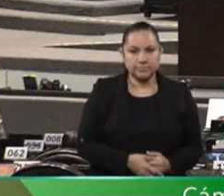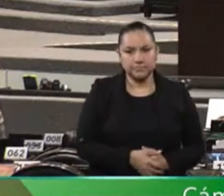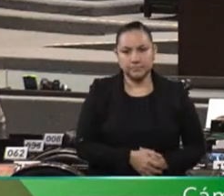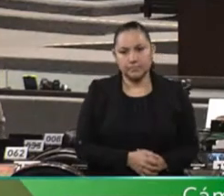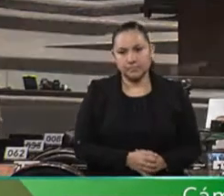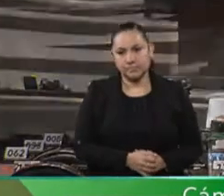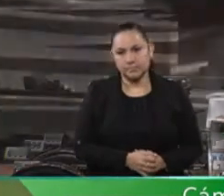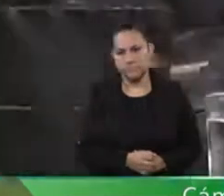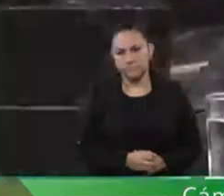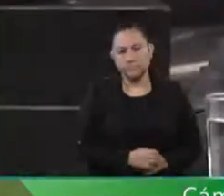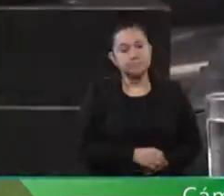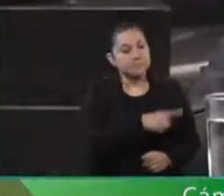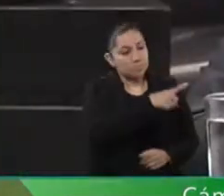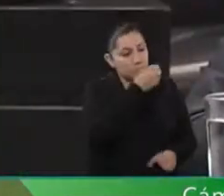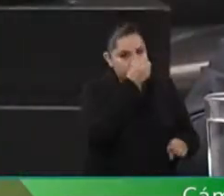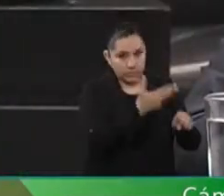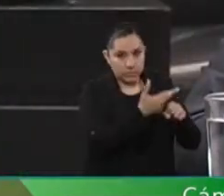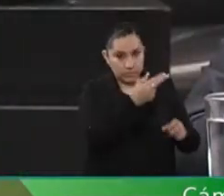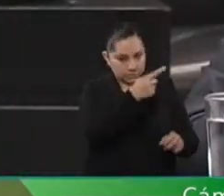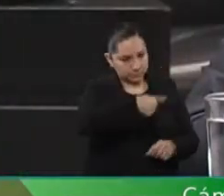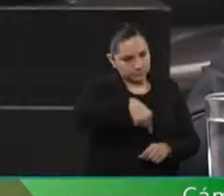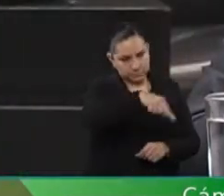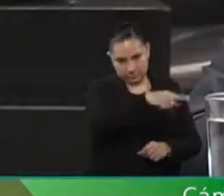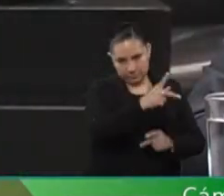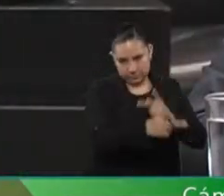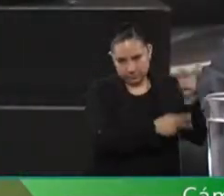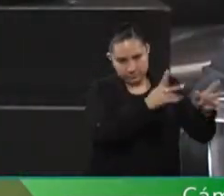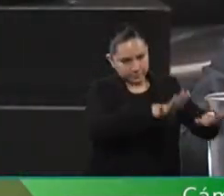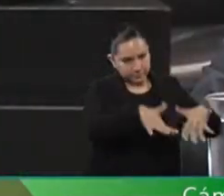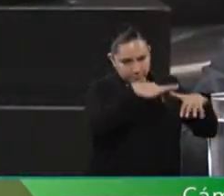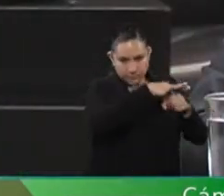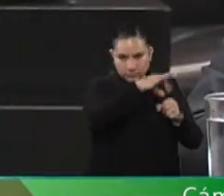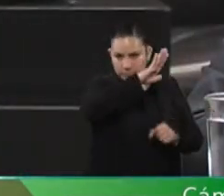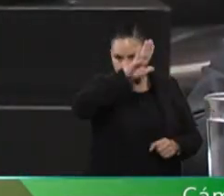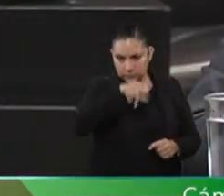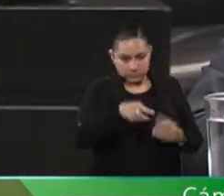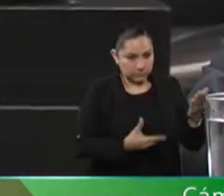gracias consulte la secretaría de la asamblea en votación económica si se admite discusión graas